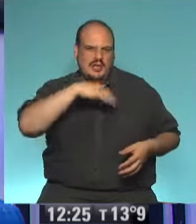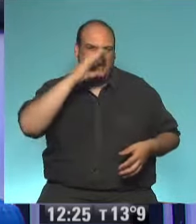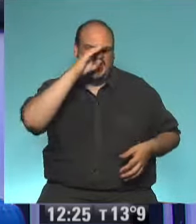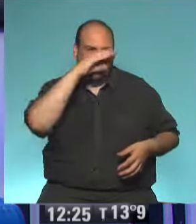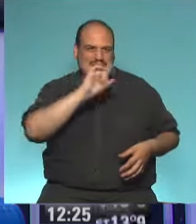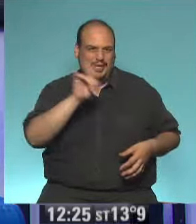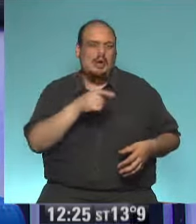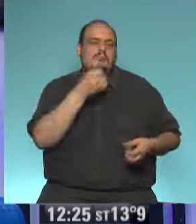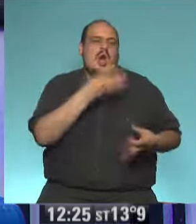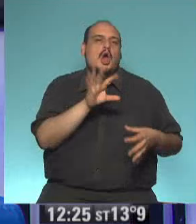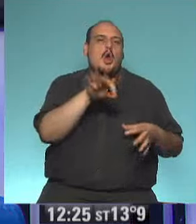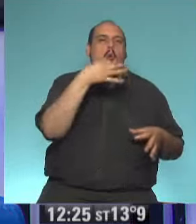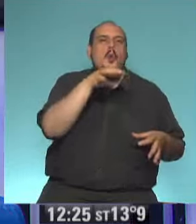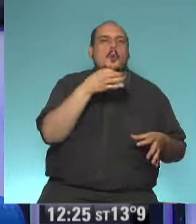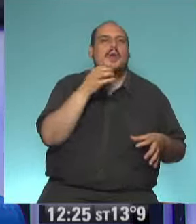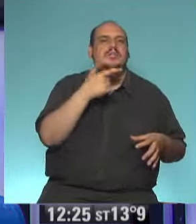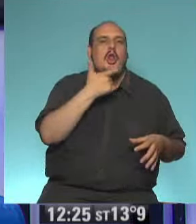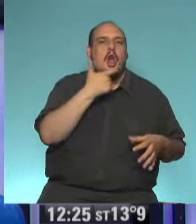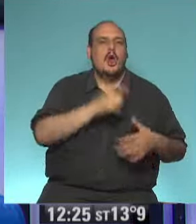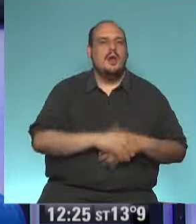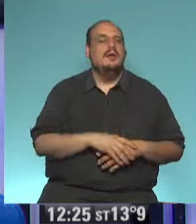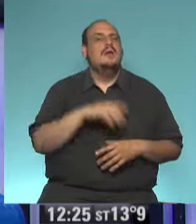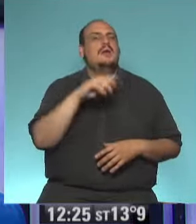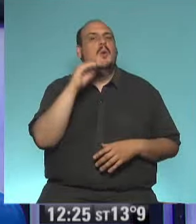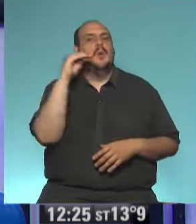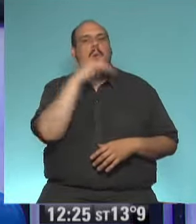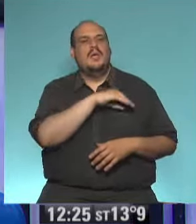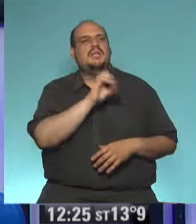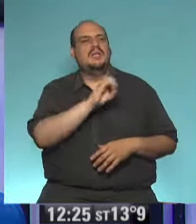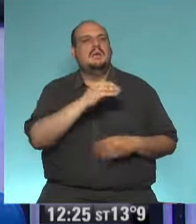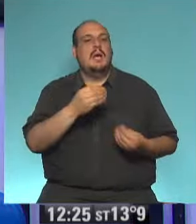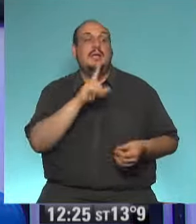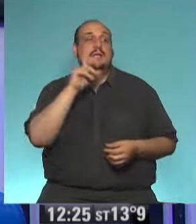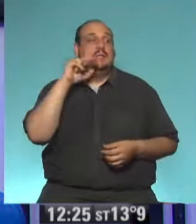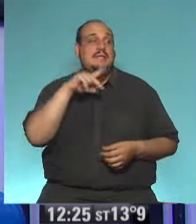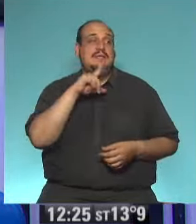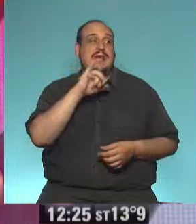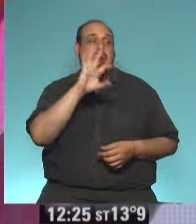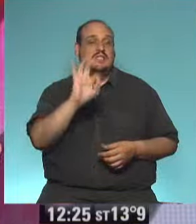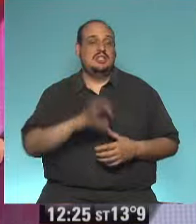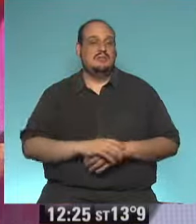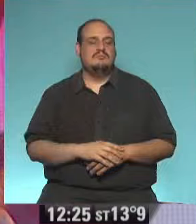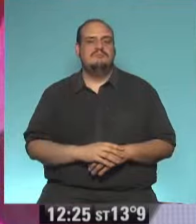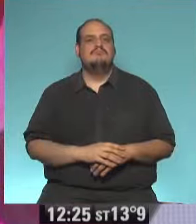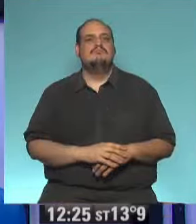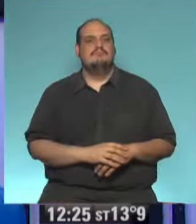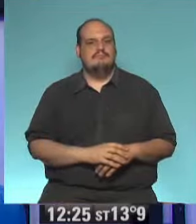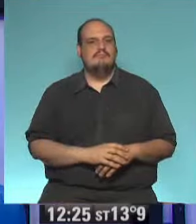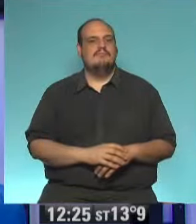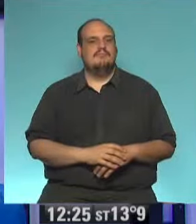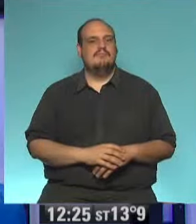logrado. Escúchame, ¿cómo se llamaba el vino? Ah, Tintazo. Qué nombre, ¿eh? Tintazo. Tintazo el vino. Sí,